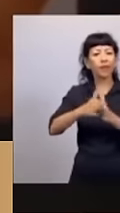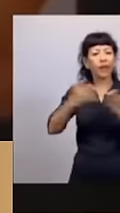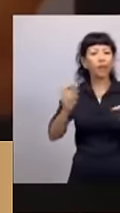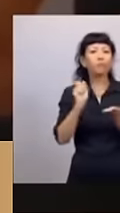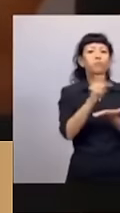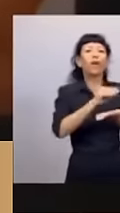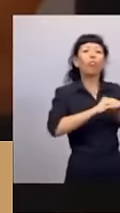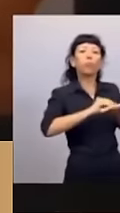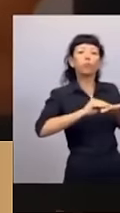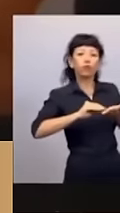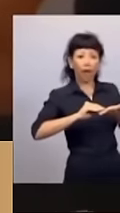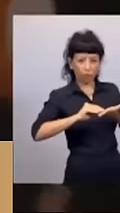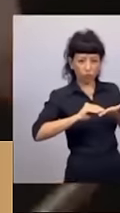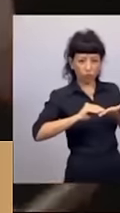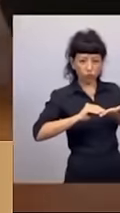totalmente o en parte.